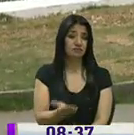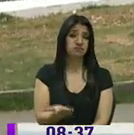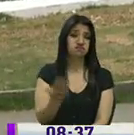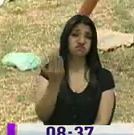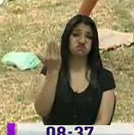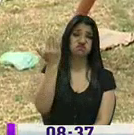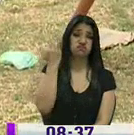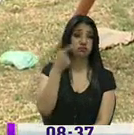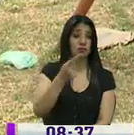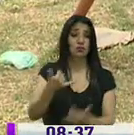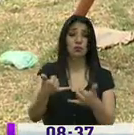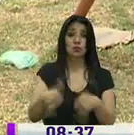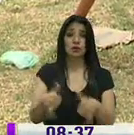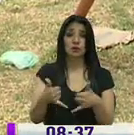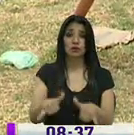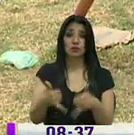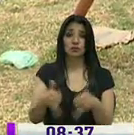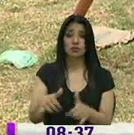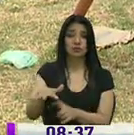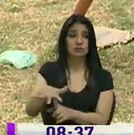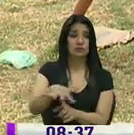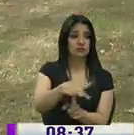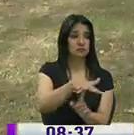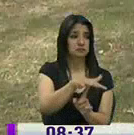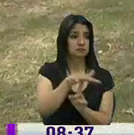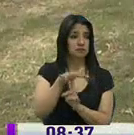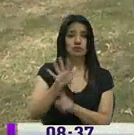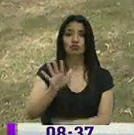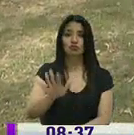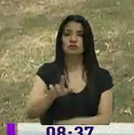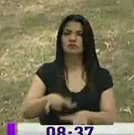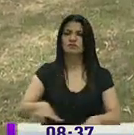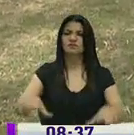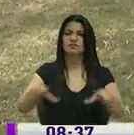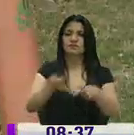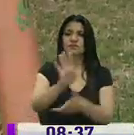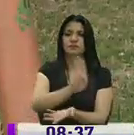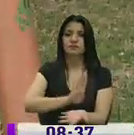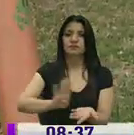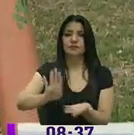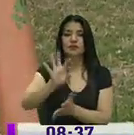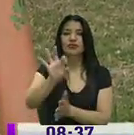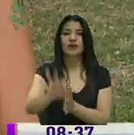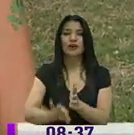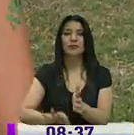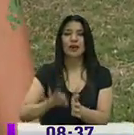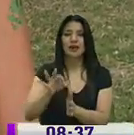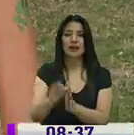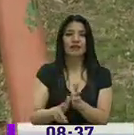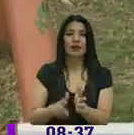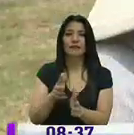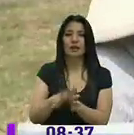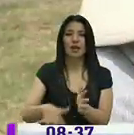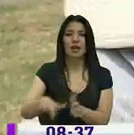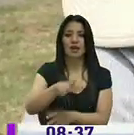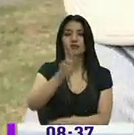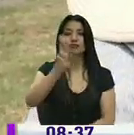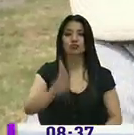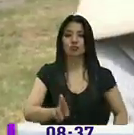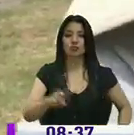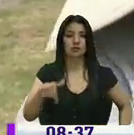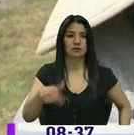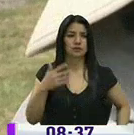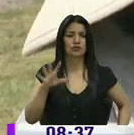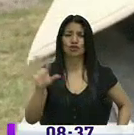algún tiempo los juegos infantiles de este parque ubicado en el barrio ferroviaria baja al sur de la capital ver está roto